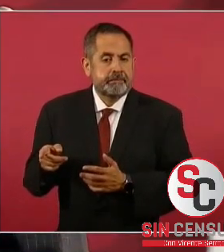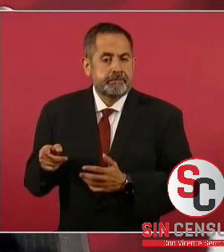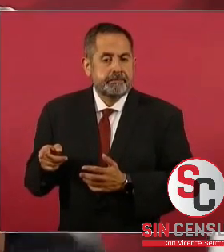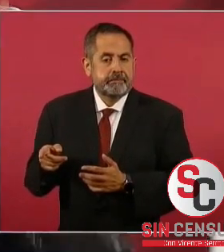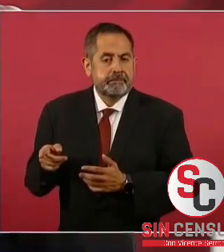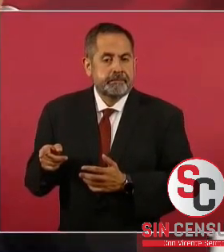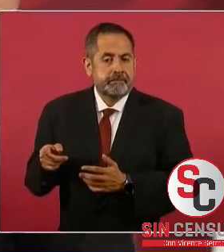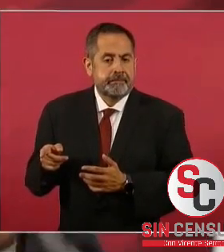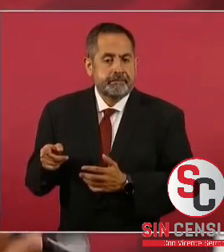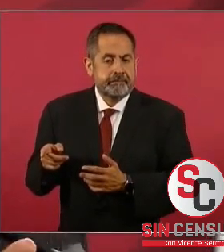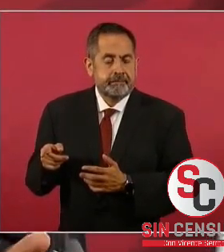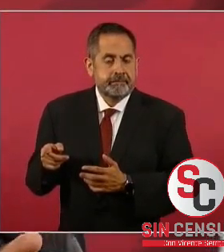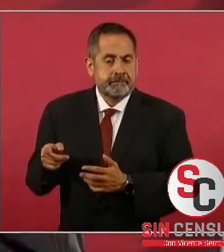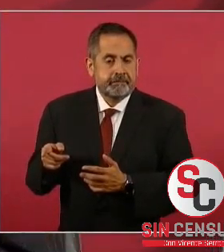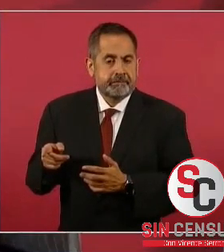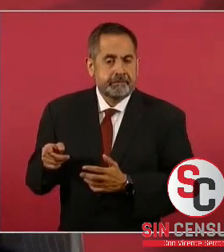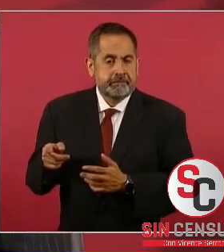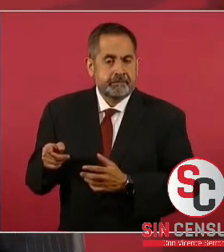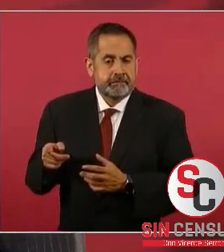en